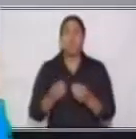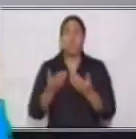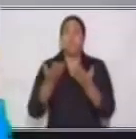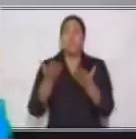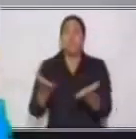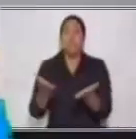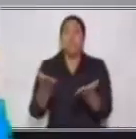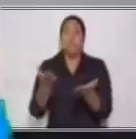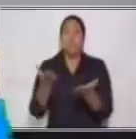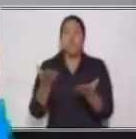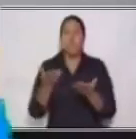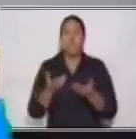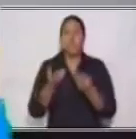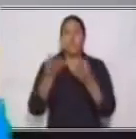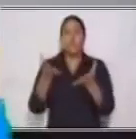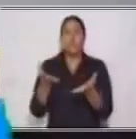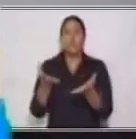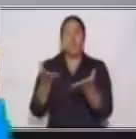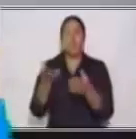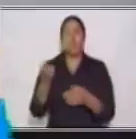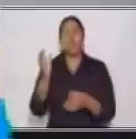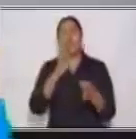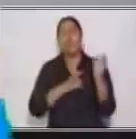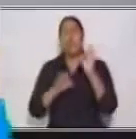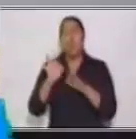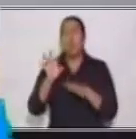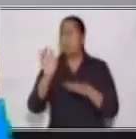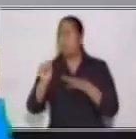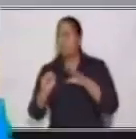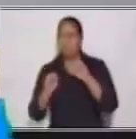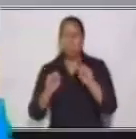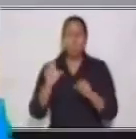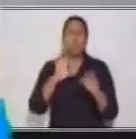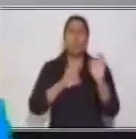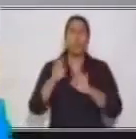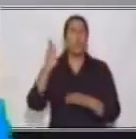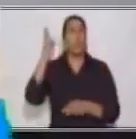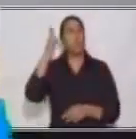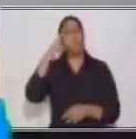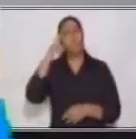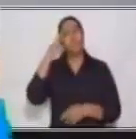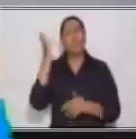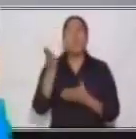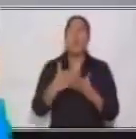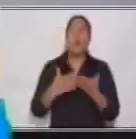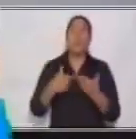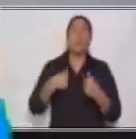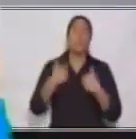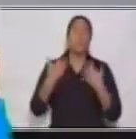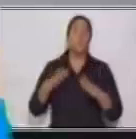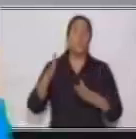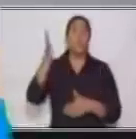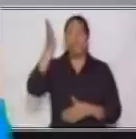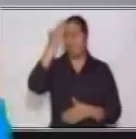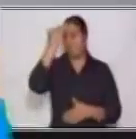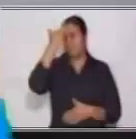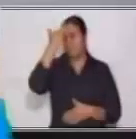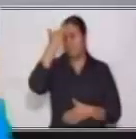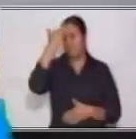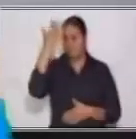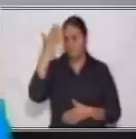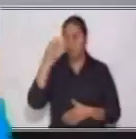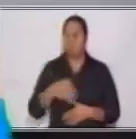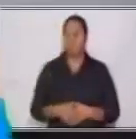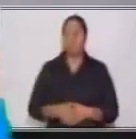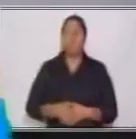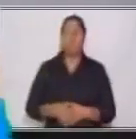o localizar o recordar algo que ya hemos aprendido. Por ejemplo,